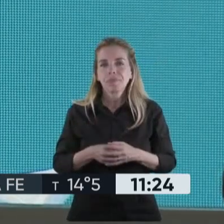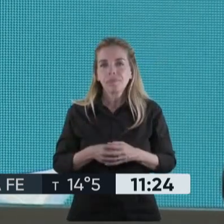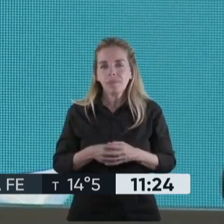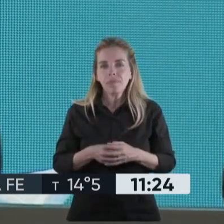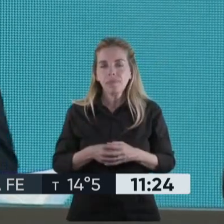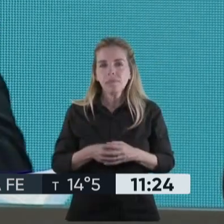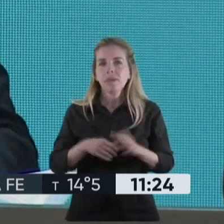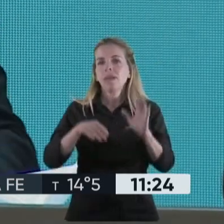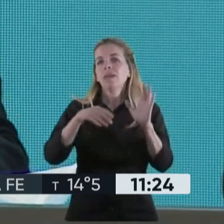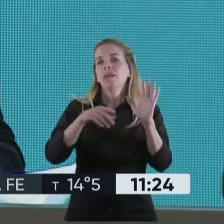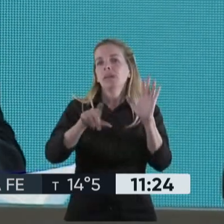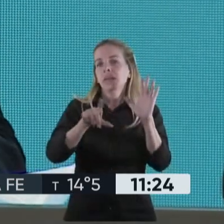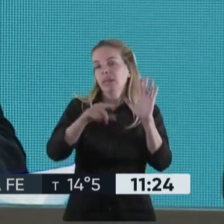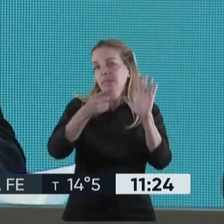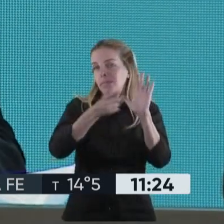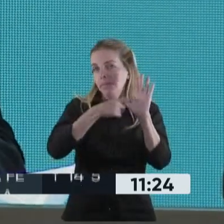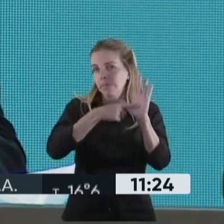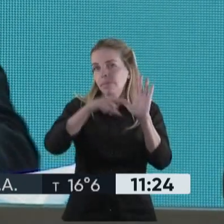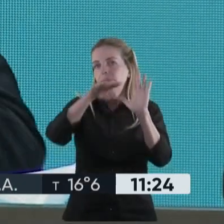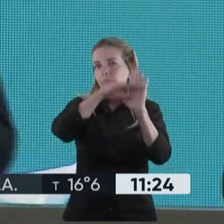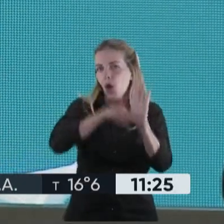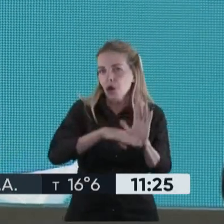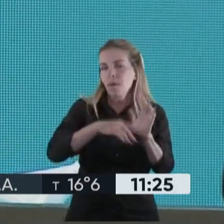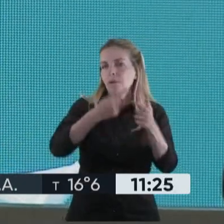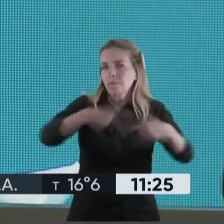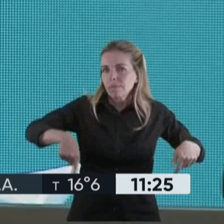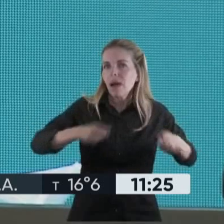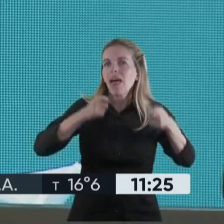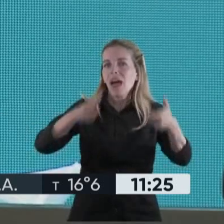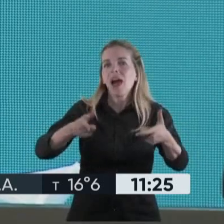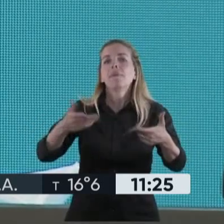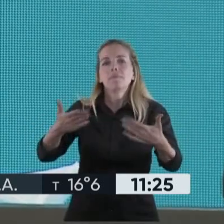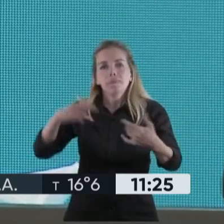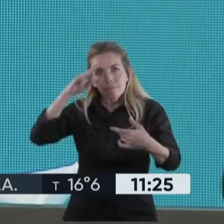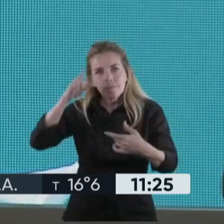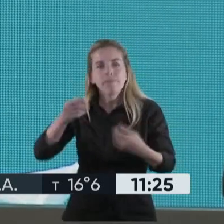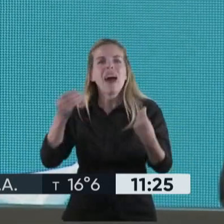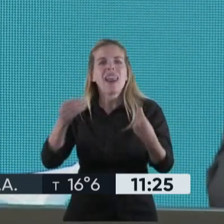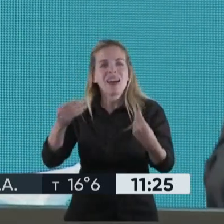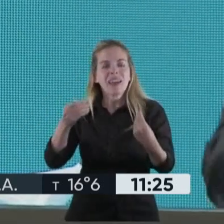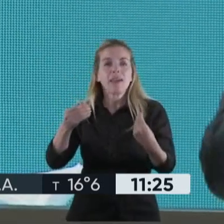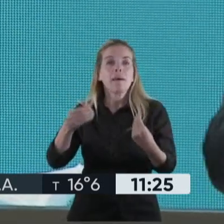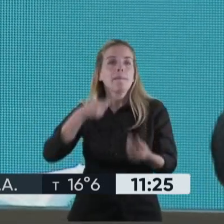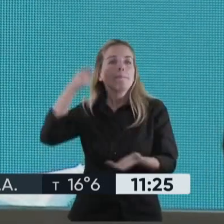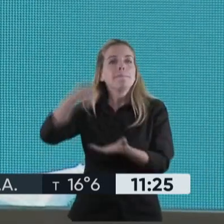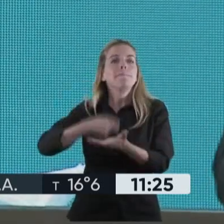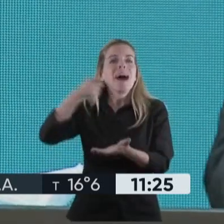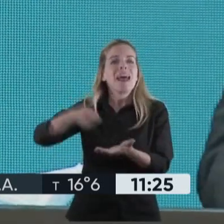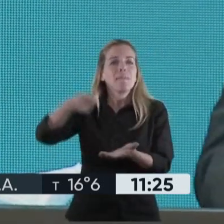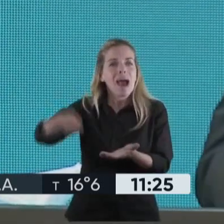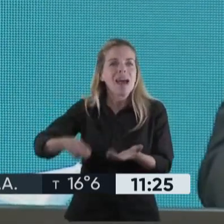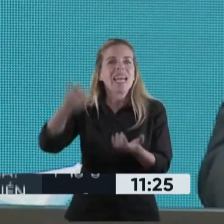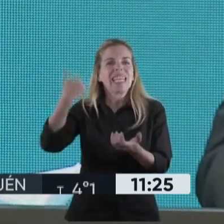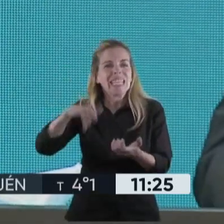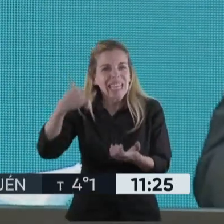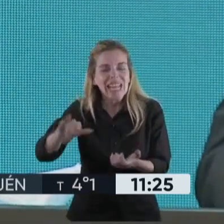la norma va a permitir el acceso al mercado de cambio para el pago de obligaciones con